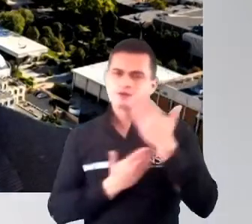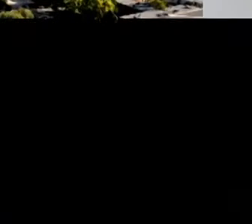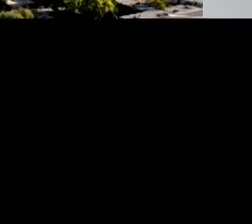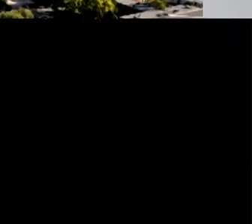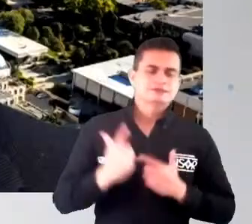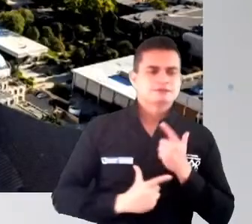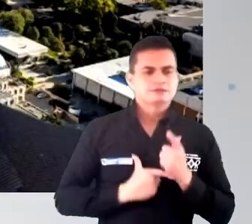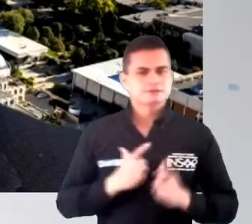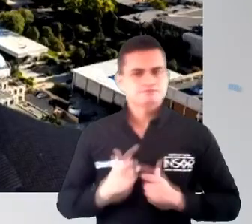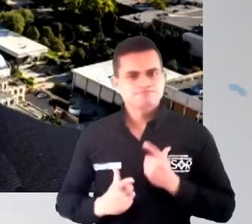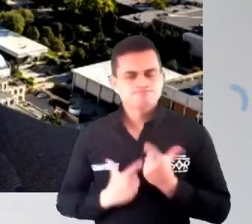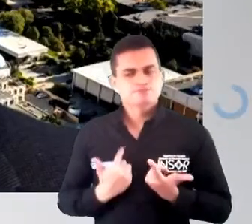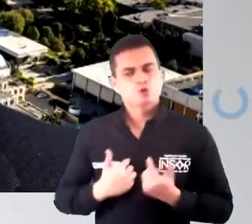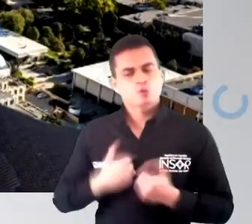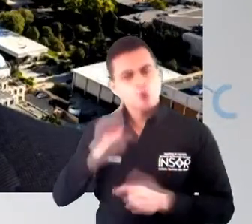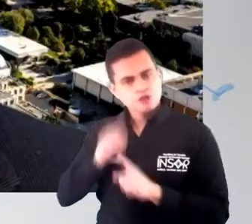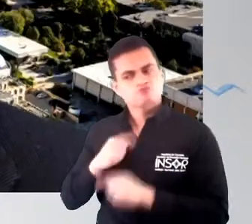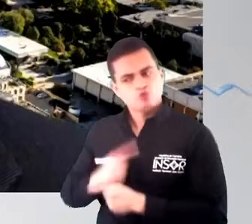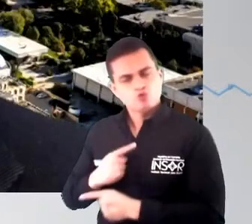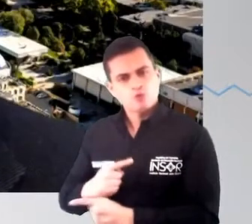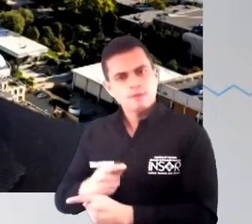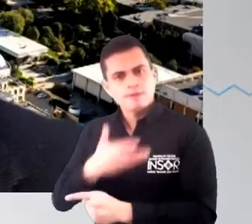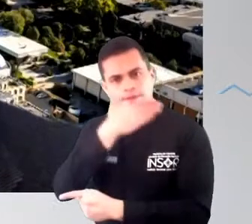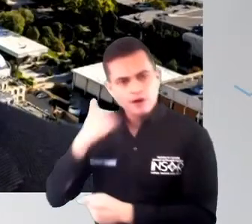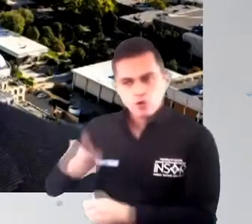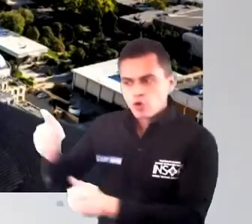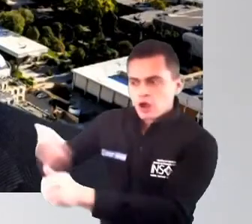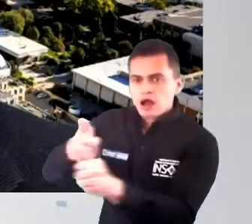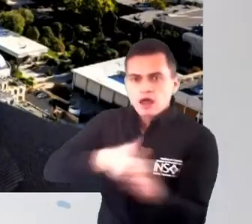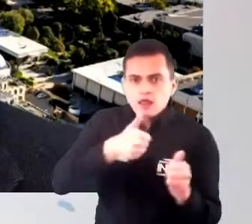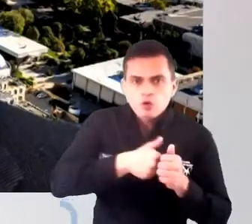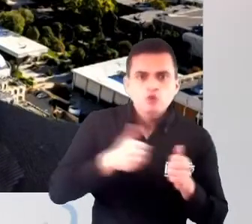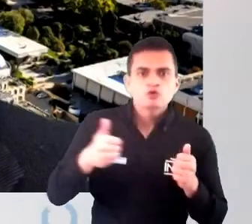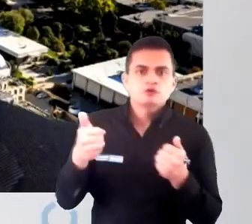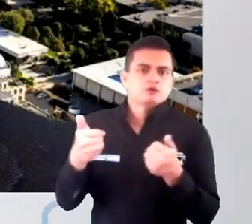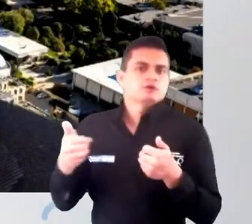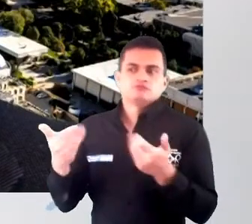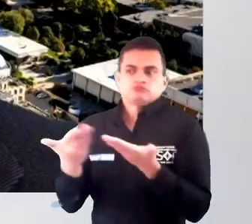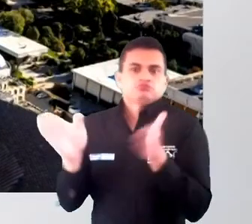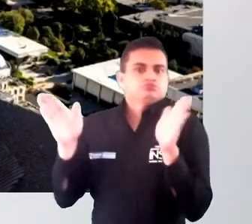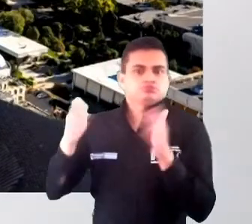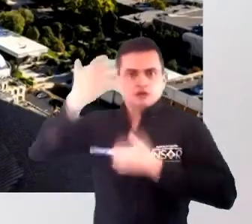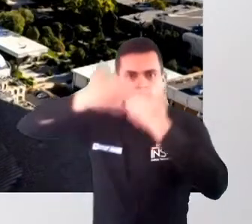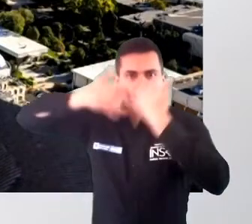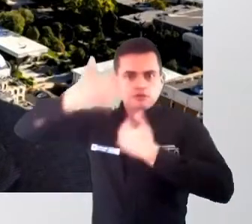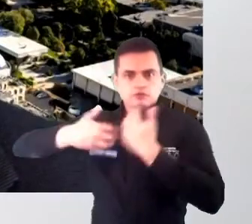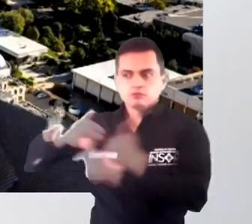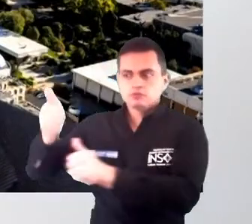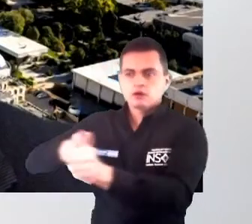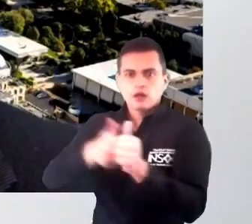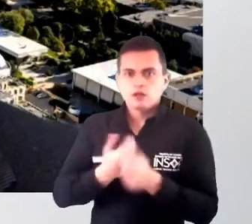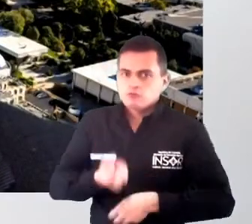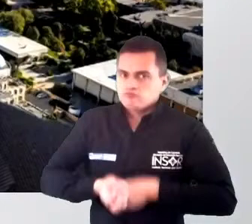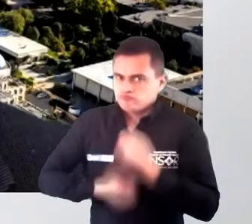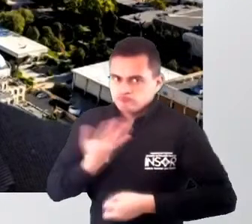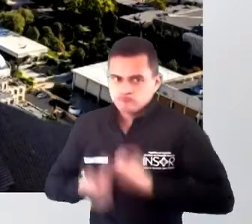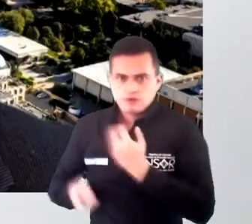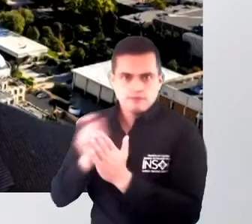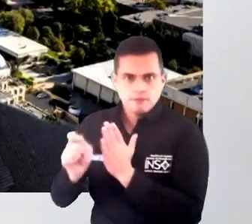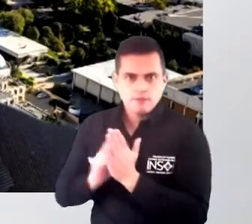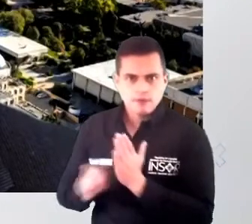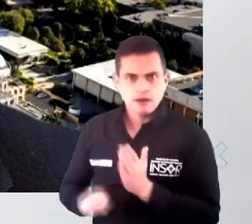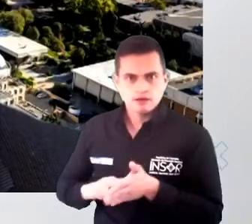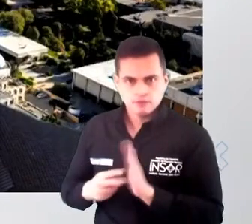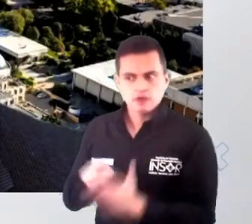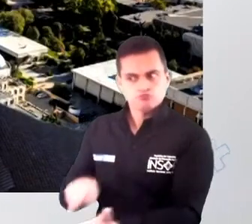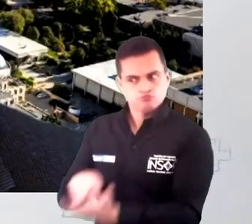luchando para cumplir. Es cómo podemos hacer unas evaluaciones más auténticas, pero con